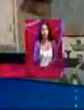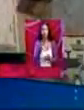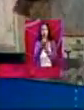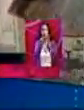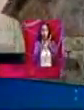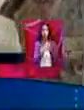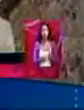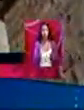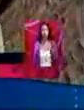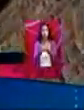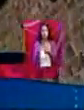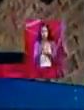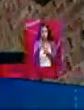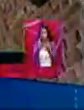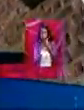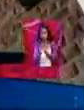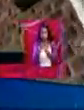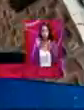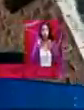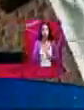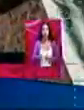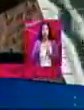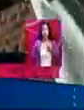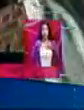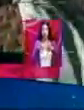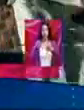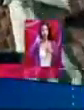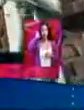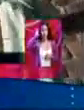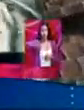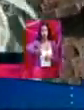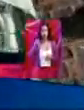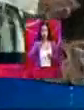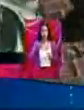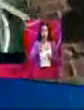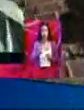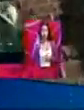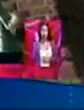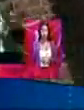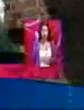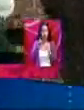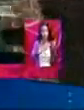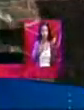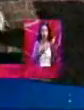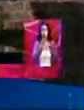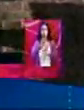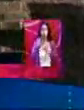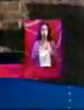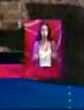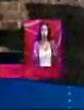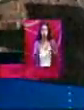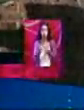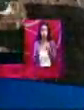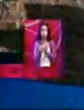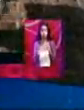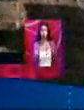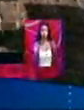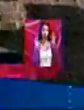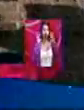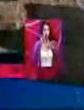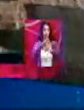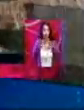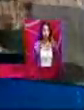artísticos, también han manifestado su deseo de asistir mañana, con danzas, con otro tipo de organizaciones.